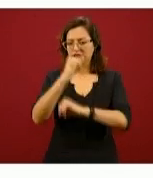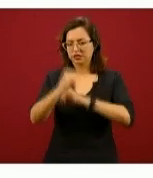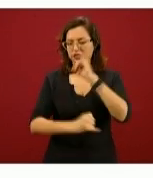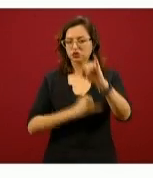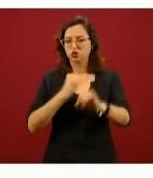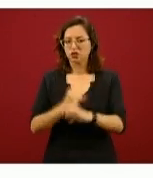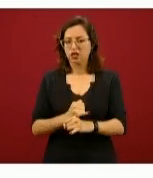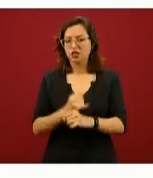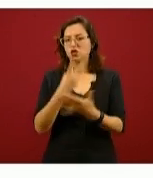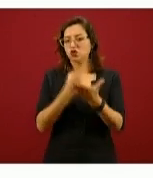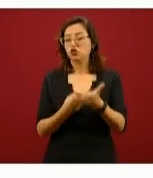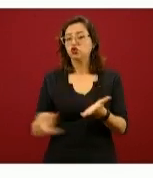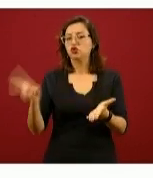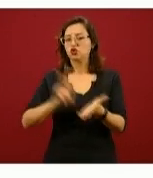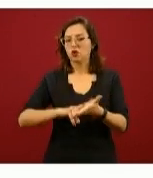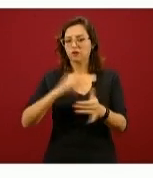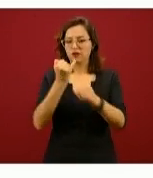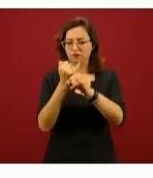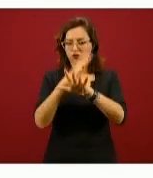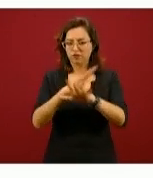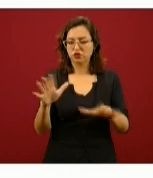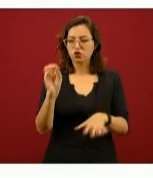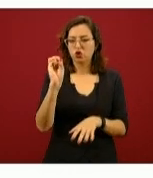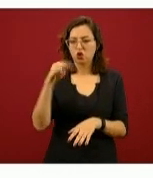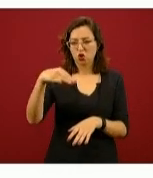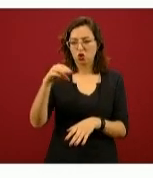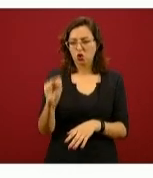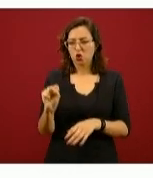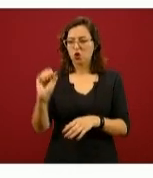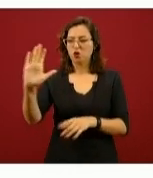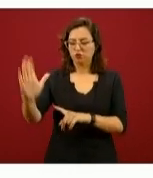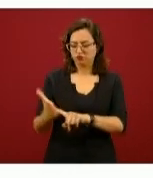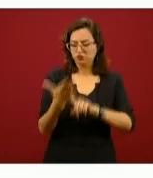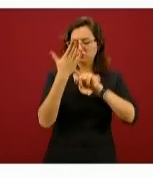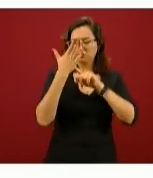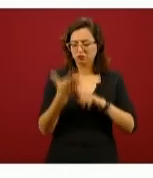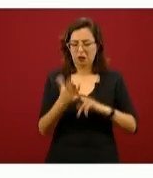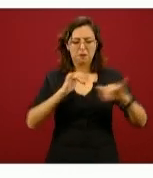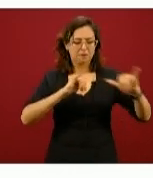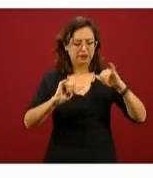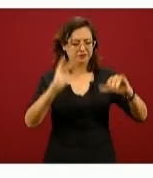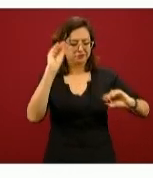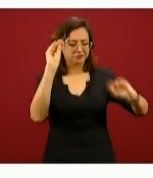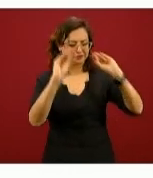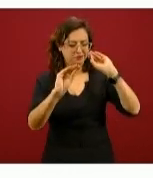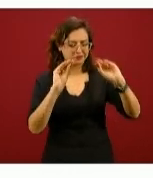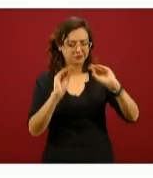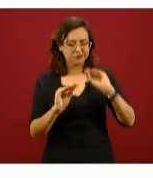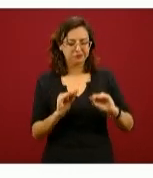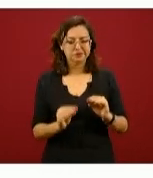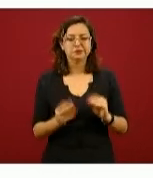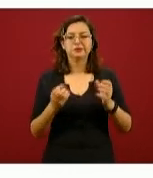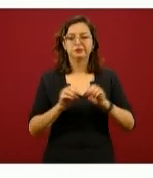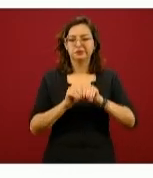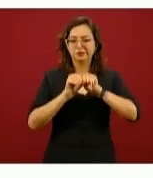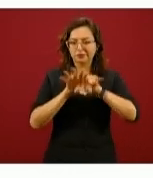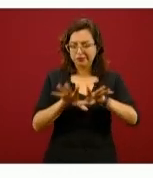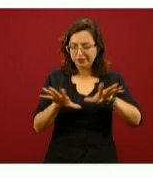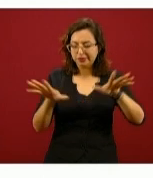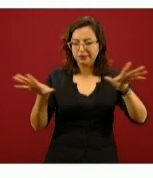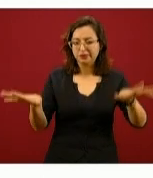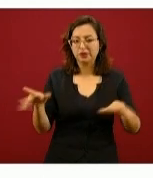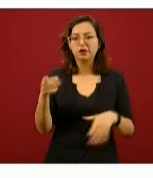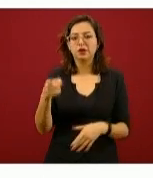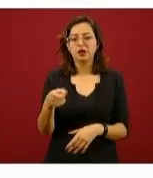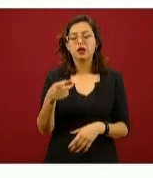Internacional, podemos ver o hemos podido ver la propagación de este virus, y esto fue lo que justificó que